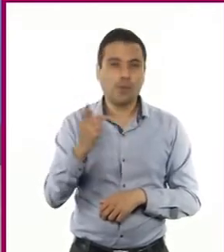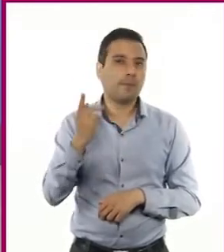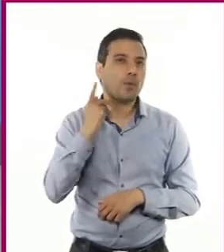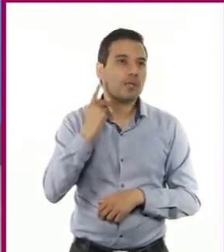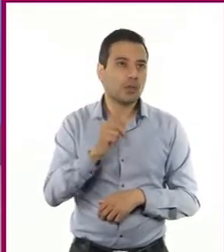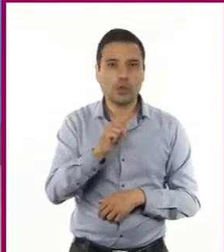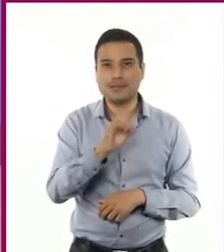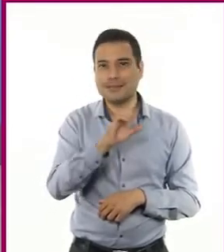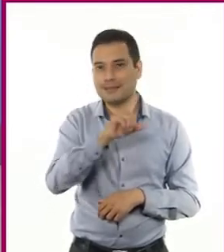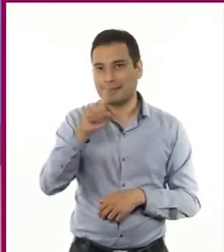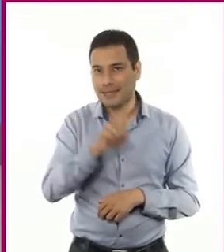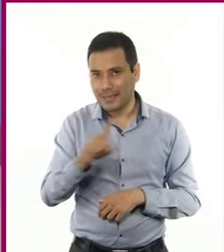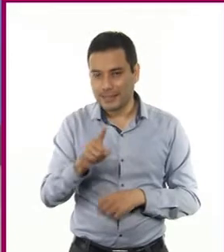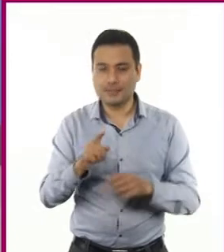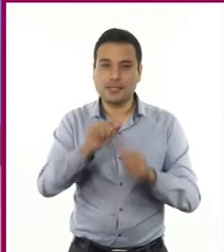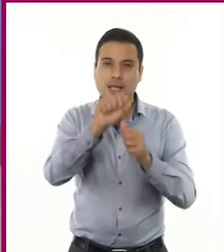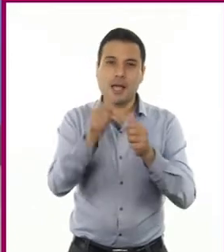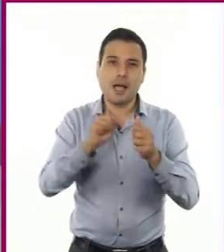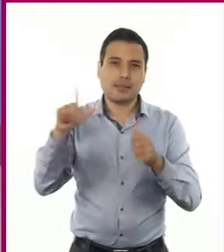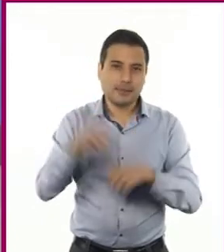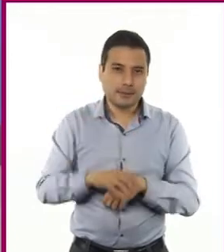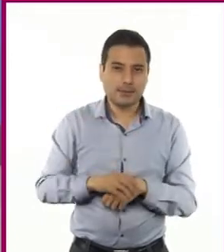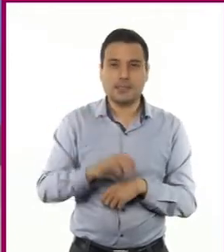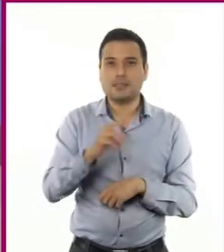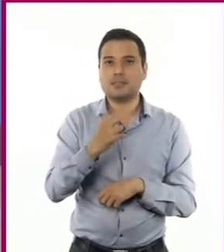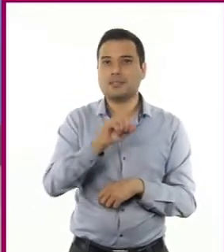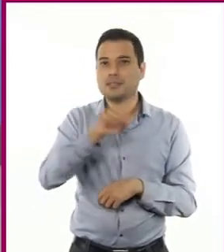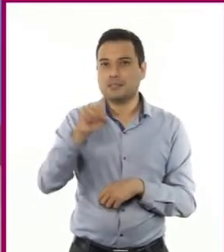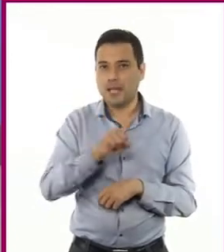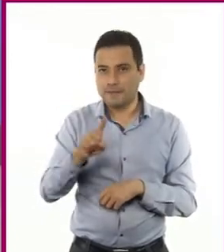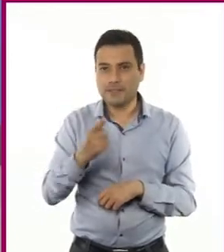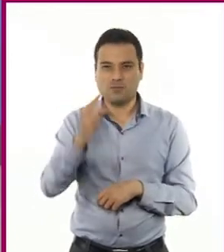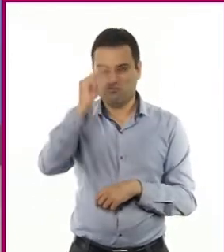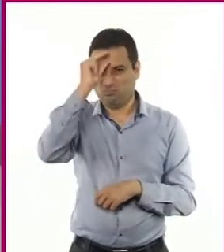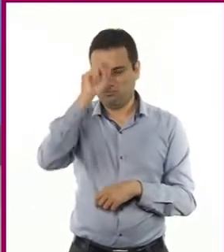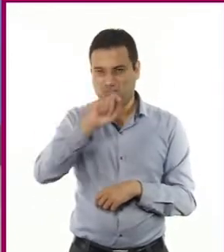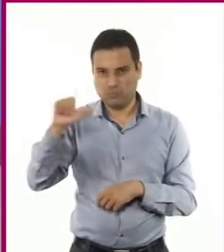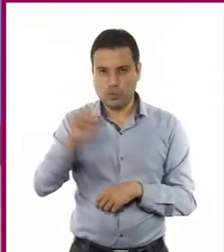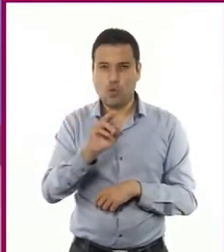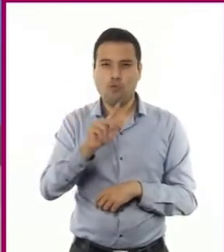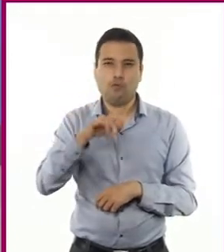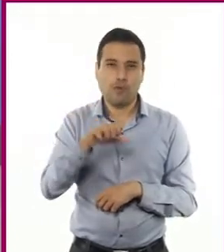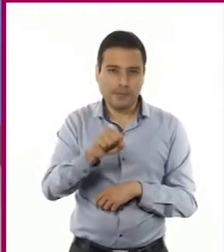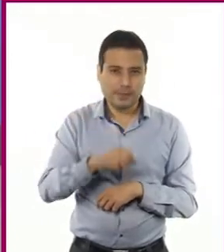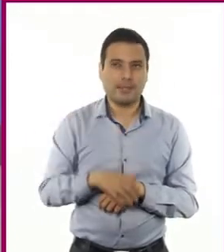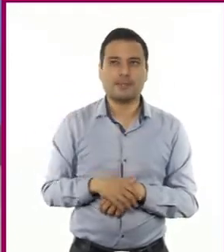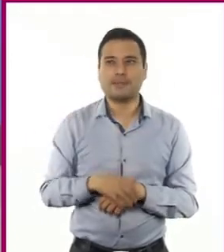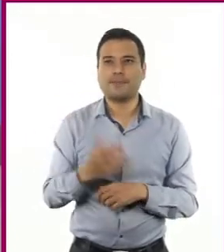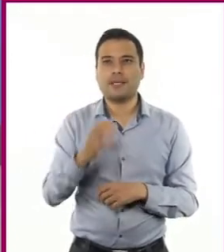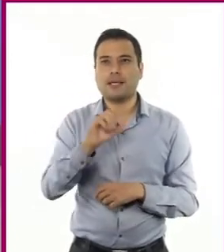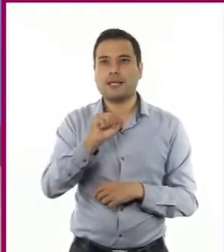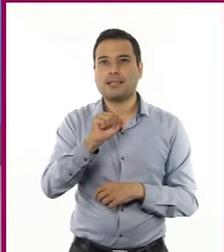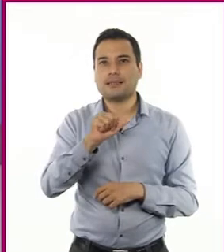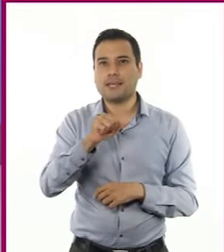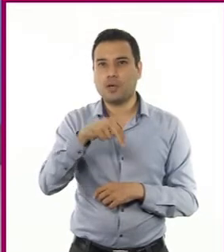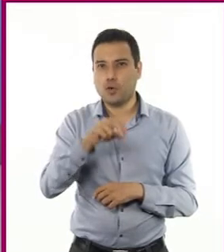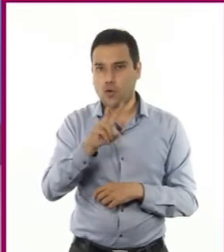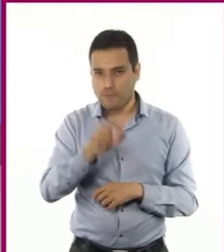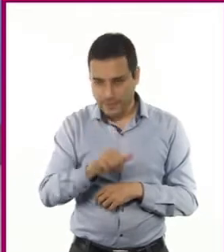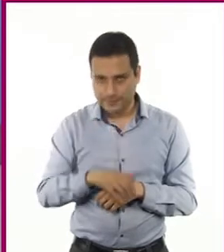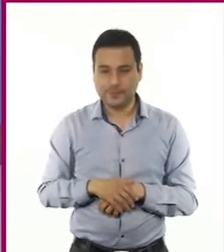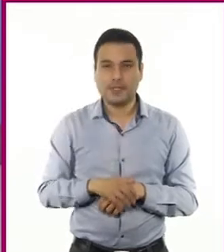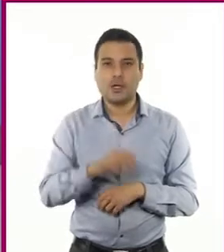García Telles, artistas como José Chávez Morado, intelectuales como Carlos Fuentes, Pablo González Casanova y Elí de